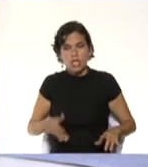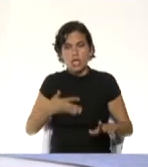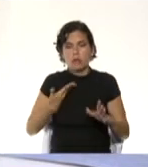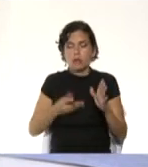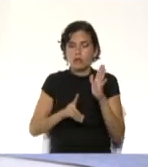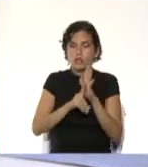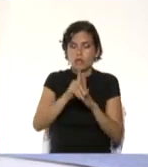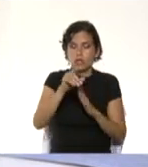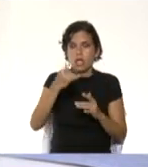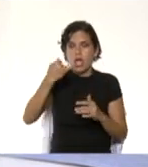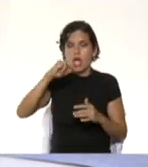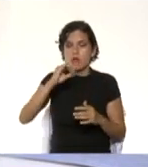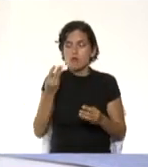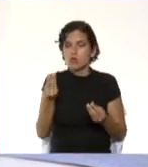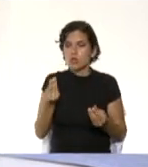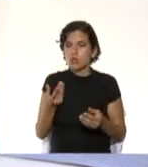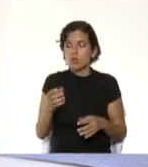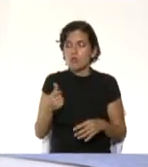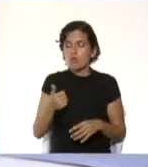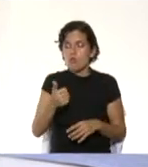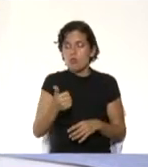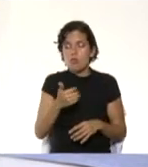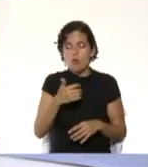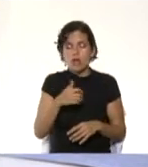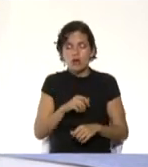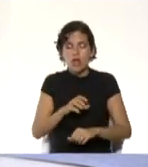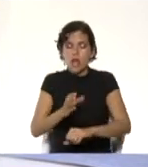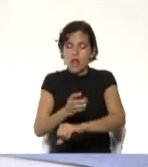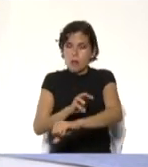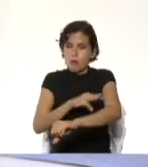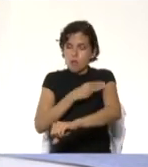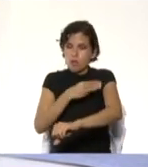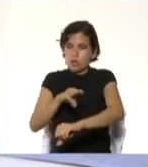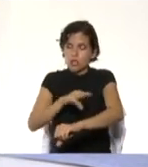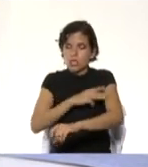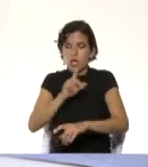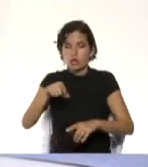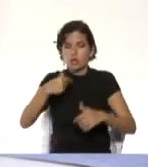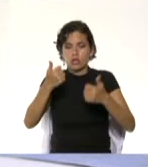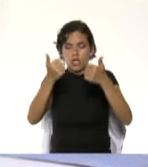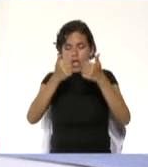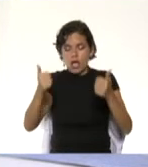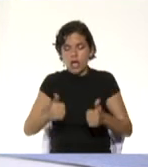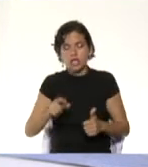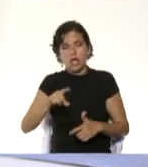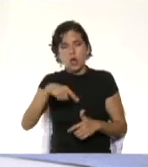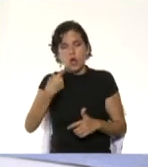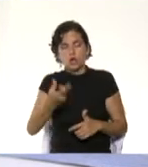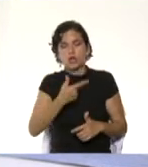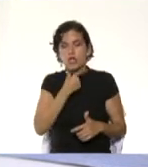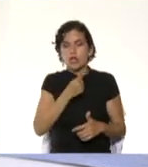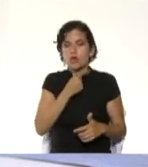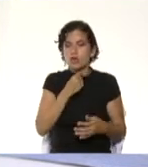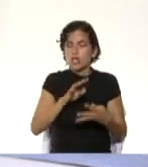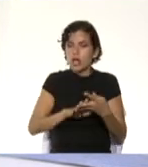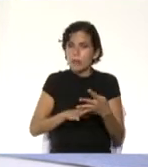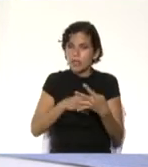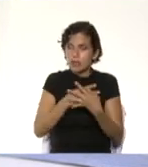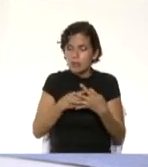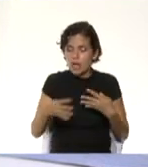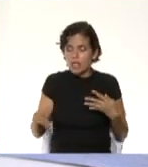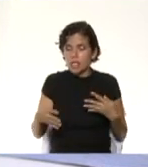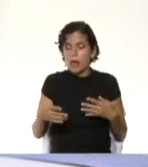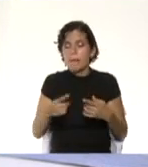música, otros les gustan más las artes, otros les gustan más las matemáticas, pero según ese ambiente donde nos desarrollamos,